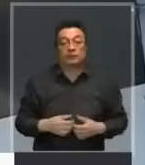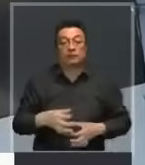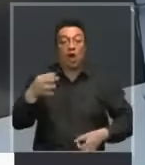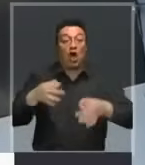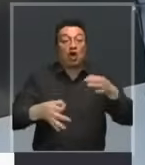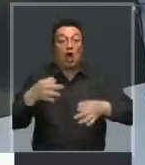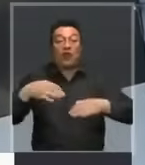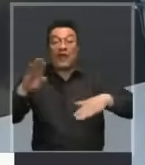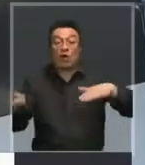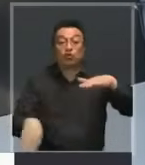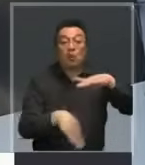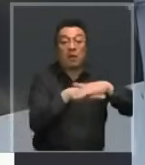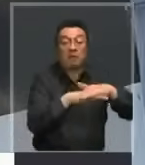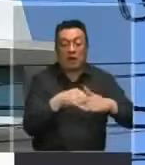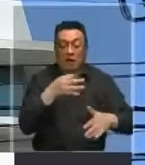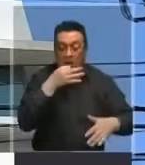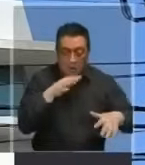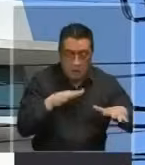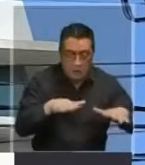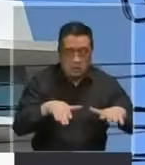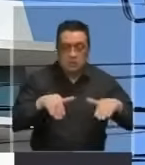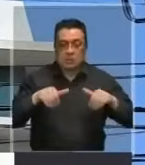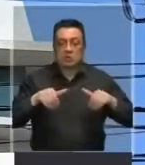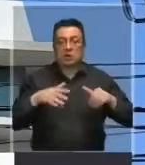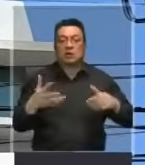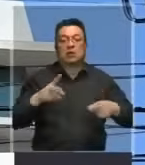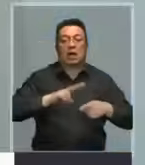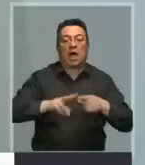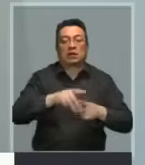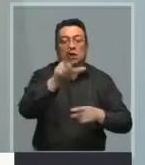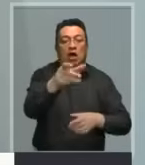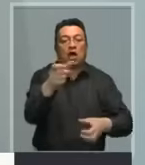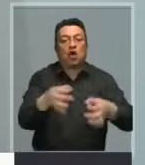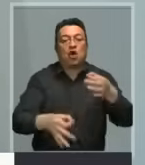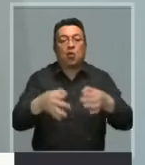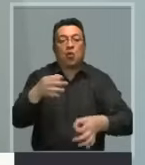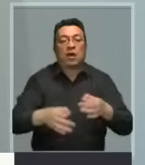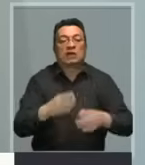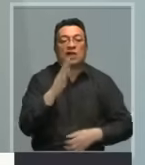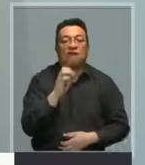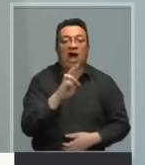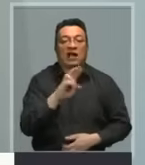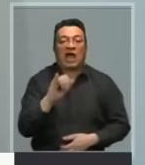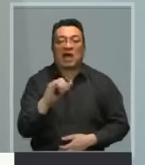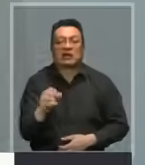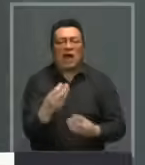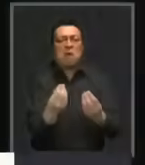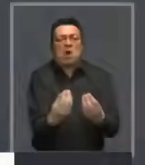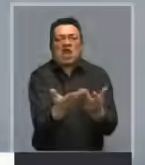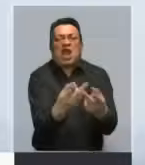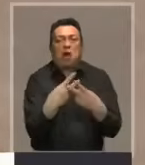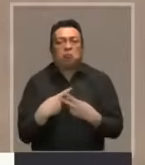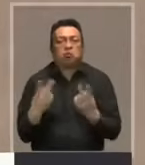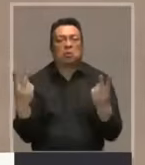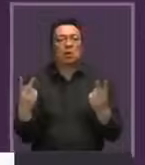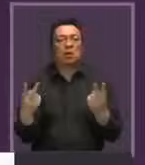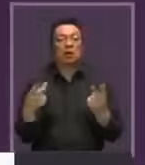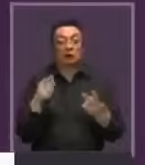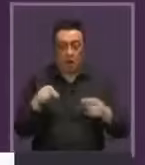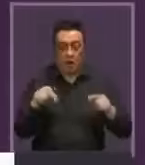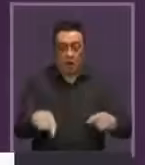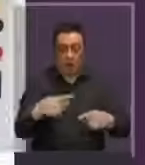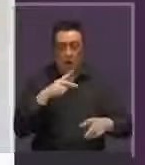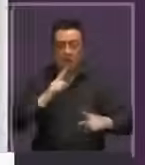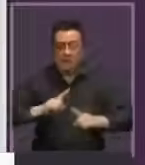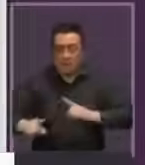Suprema decidió no pronunciarse sobre el actuar del juez Héctor Barraza. Actualmente ya existe una investigación administrativa en